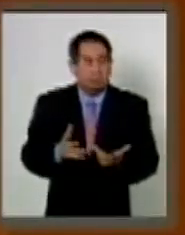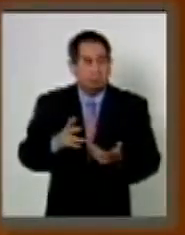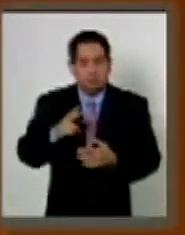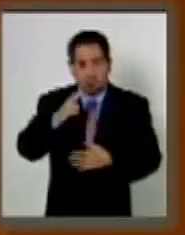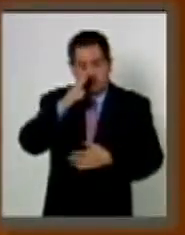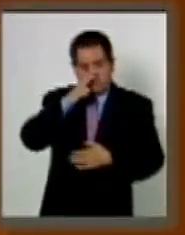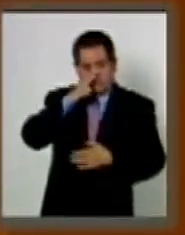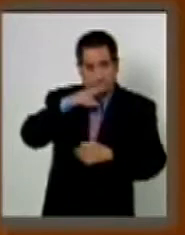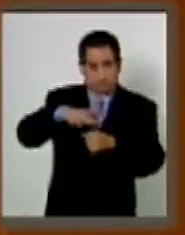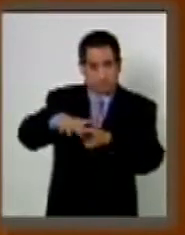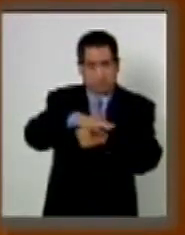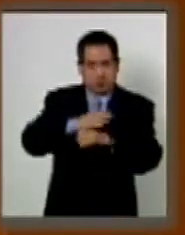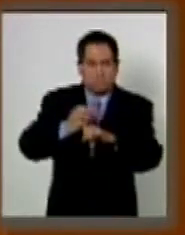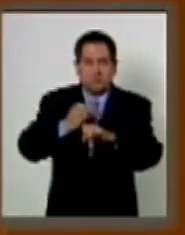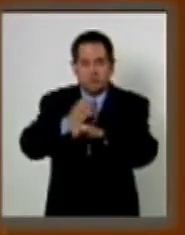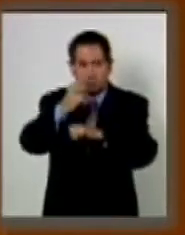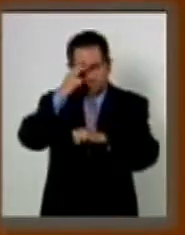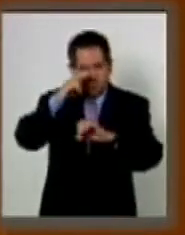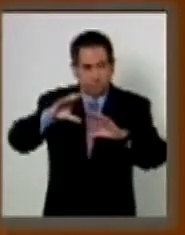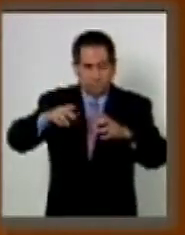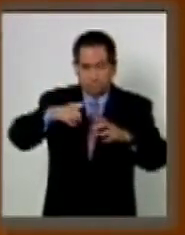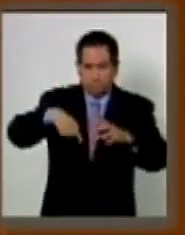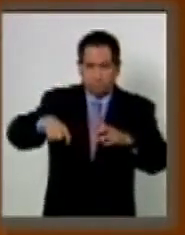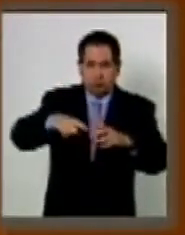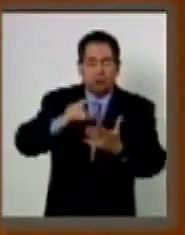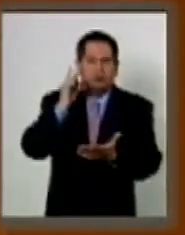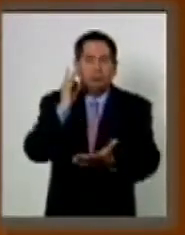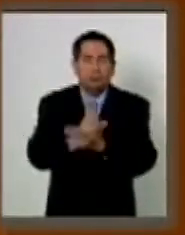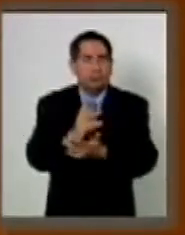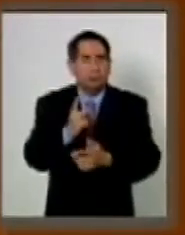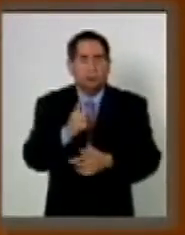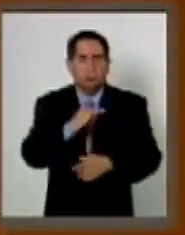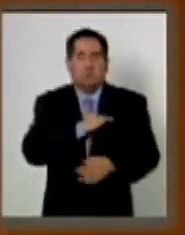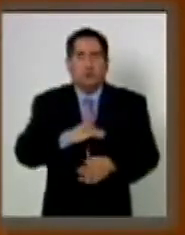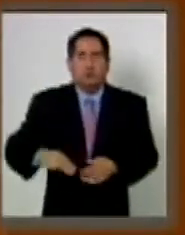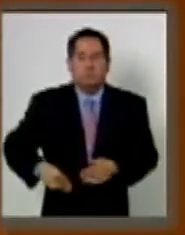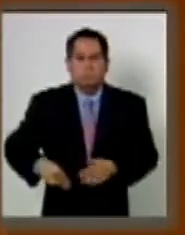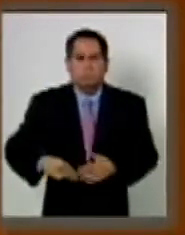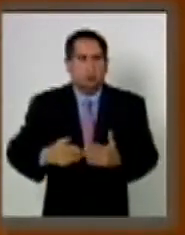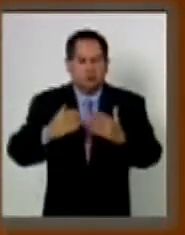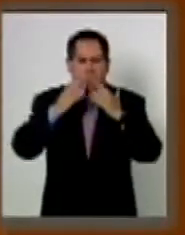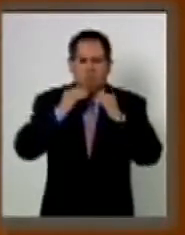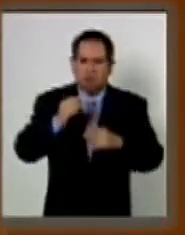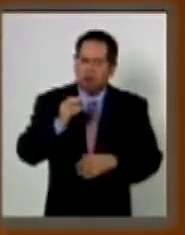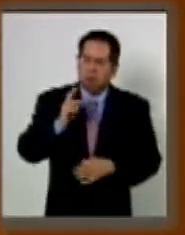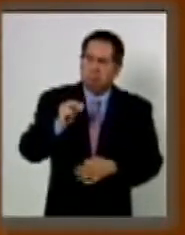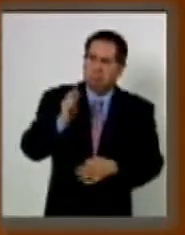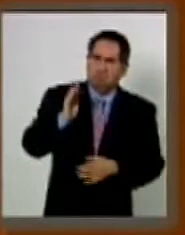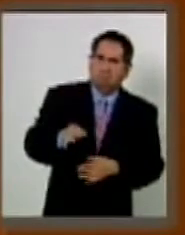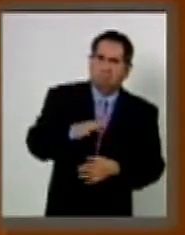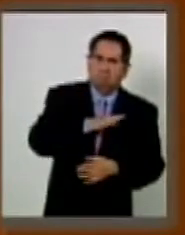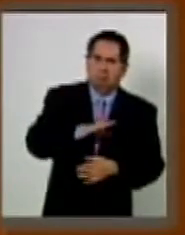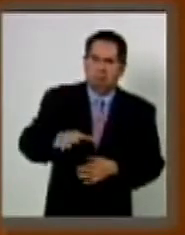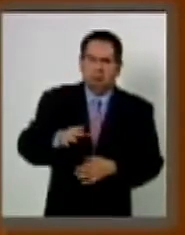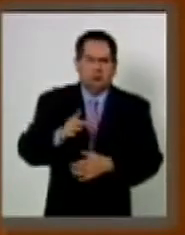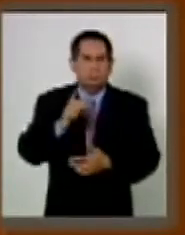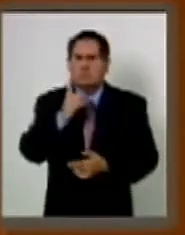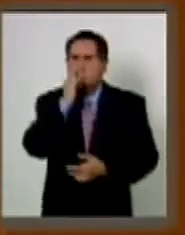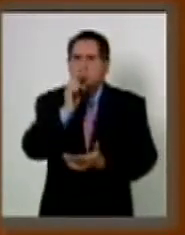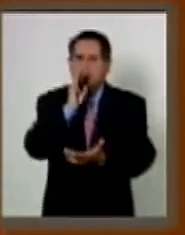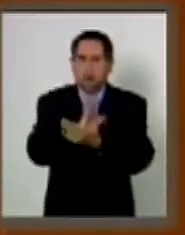Nezahualcóyotl en el Estado de México es el único municipio que no ha aceptado el mando